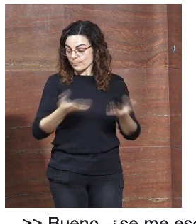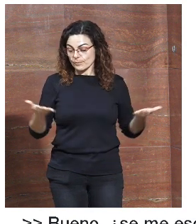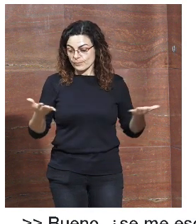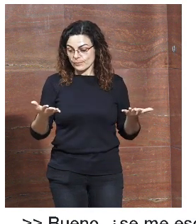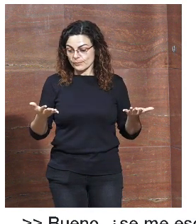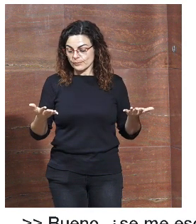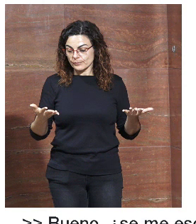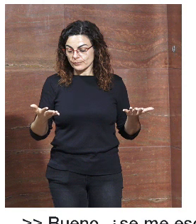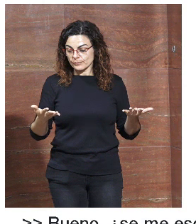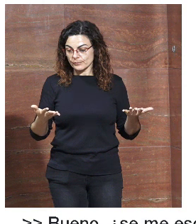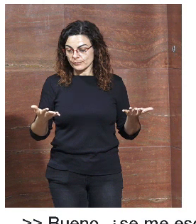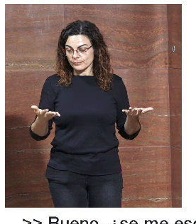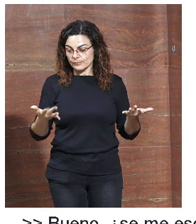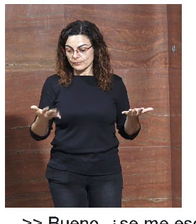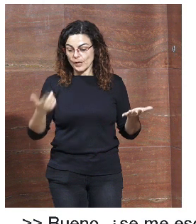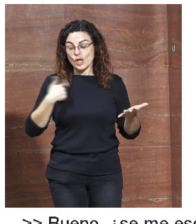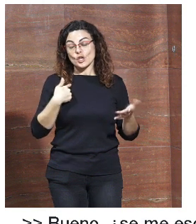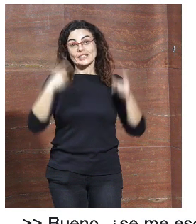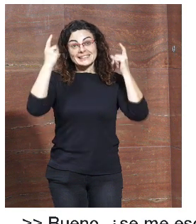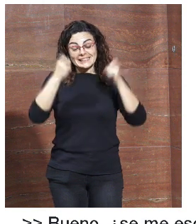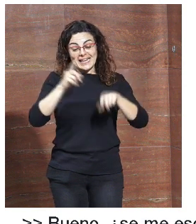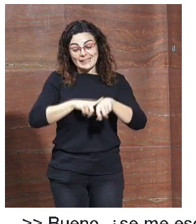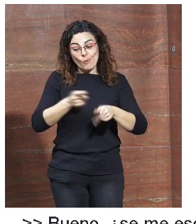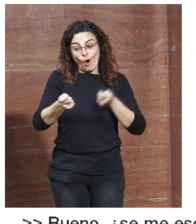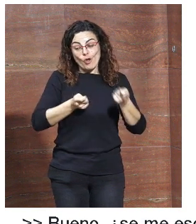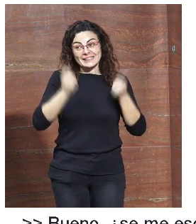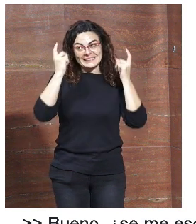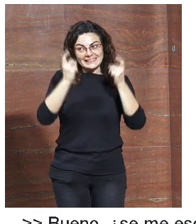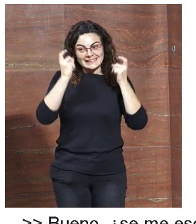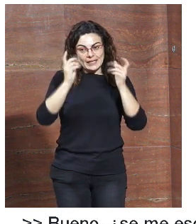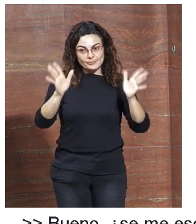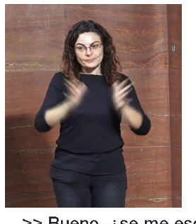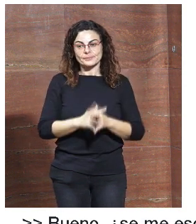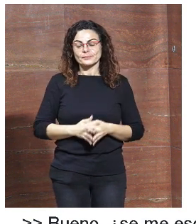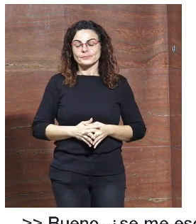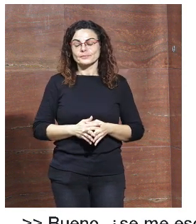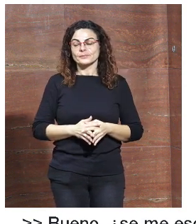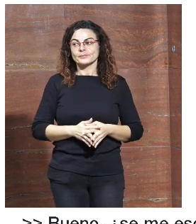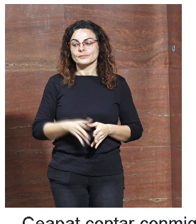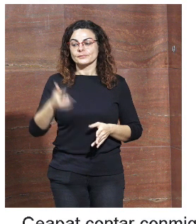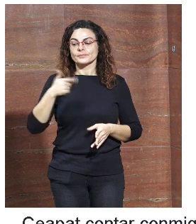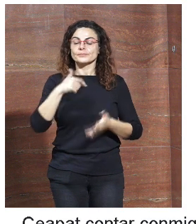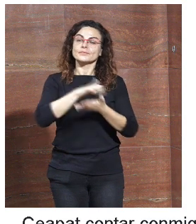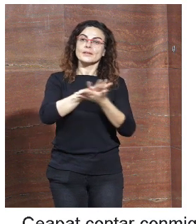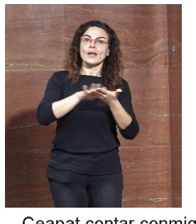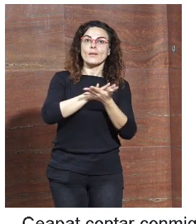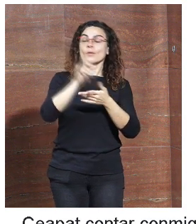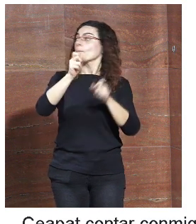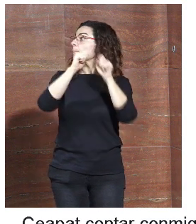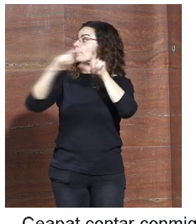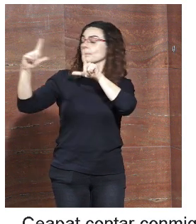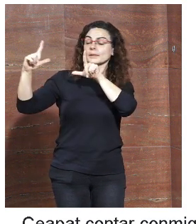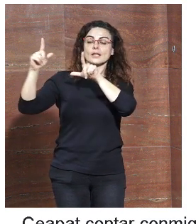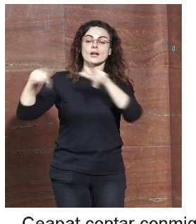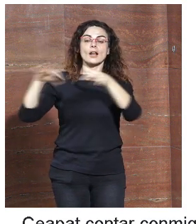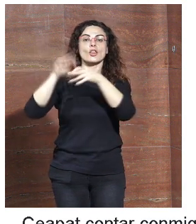ceñirme un poquito a los tiempos, yo voy con temporizador. Bueno, he titulado también un poquito la presentación, ¿no?, de las mujeres